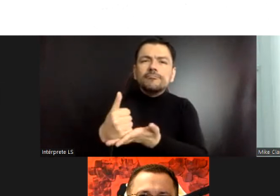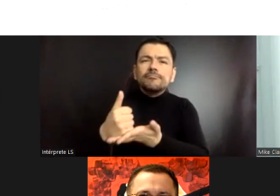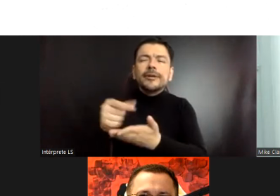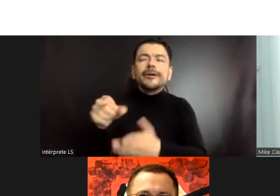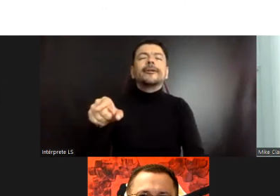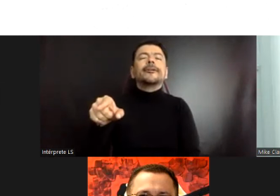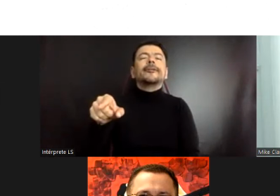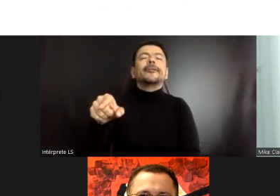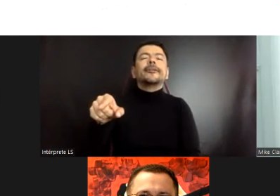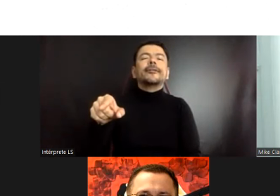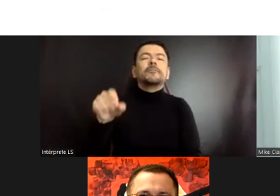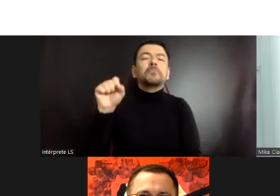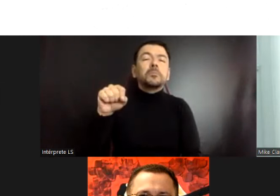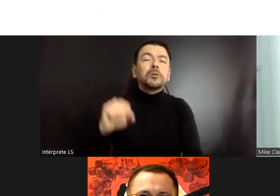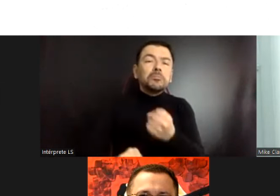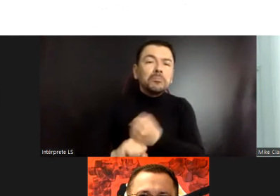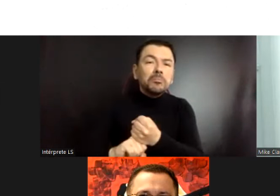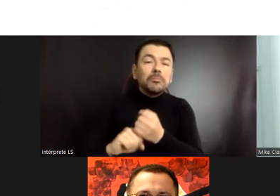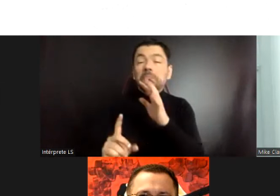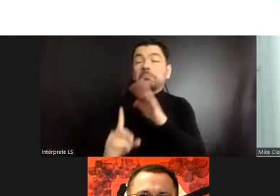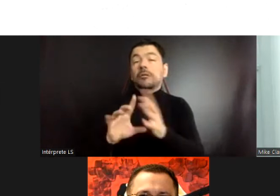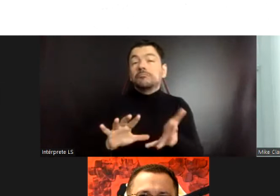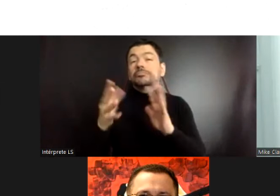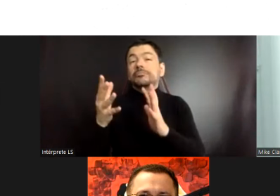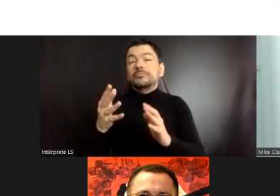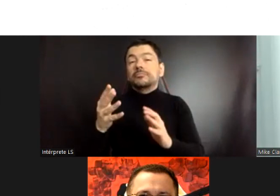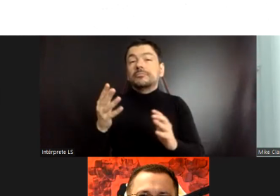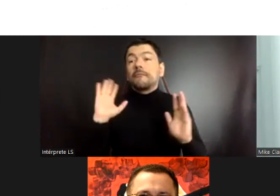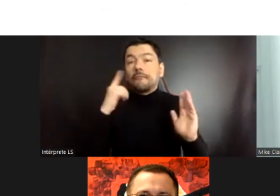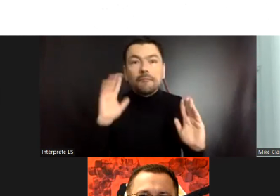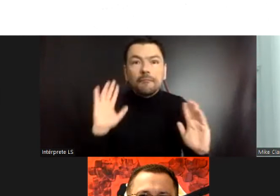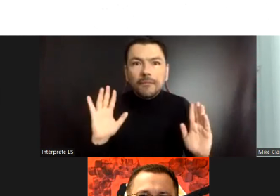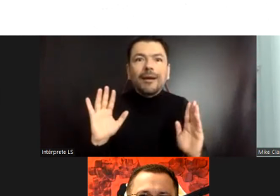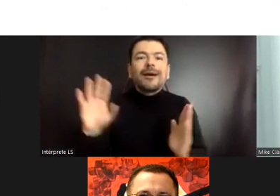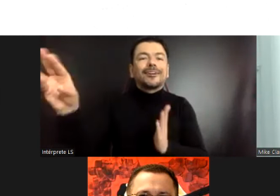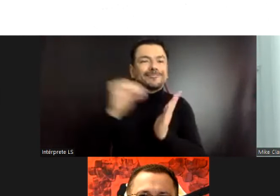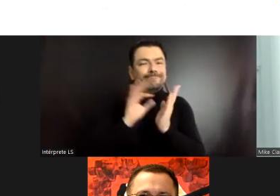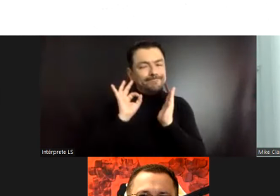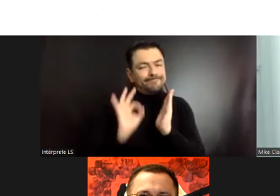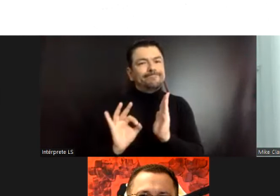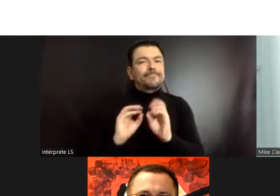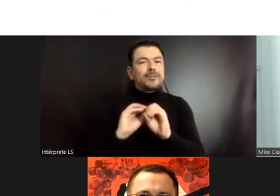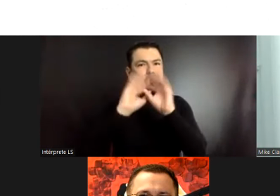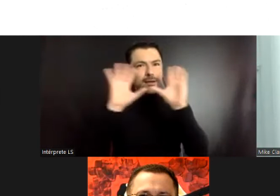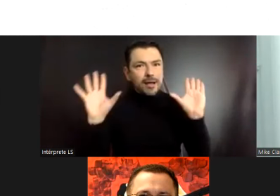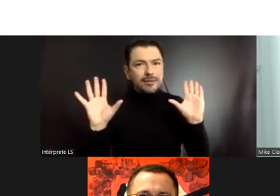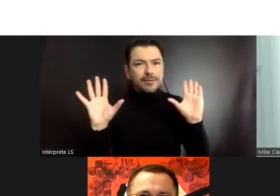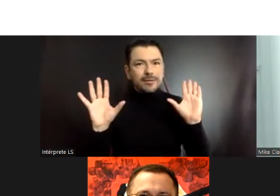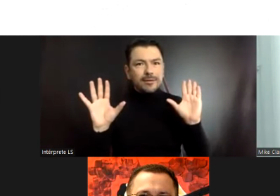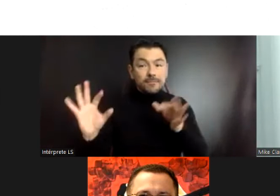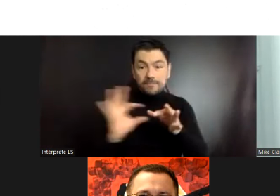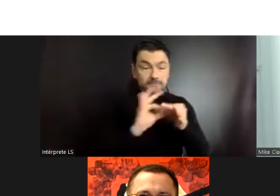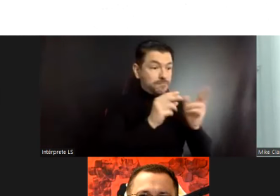país y debe usarse con los planes de respuesta a emergencias a nivel